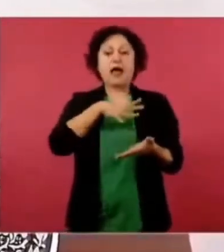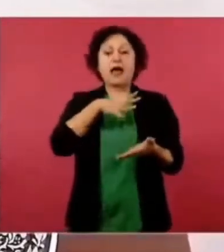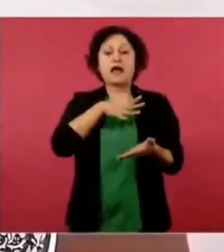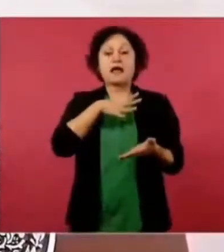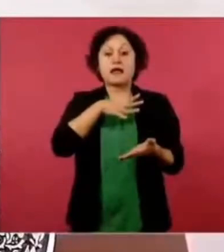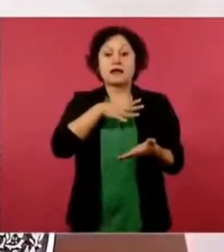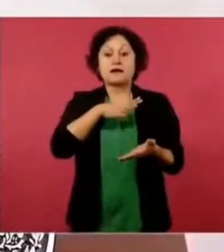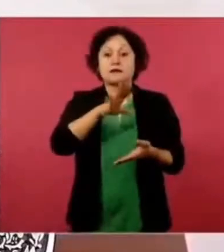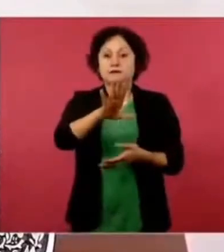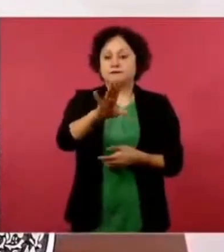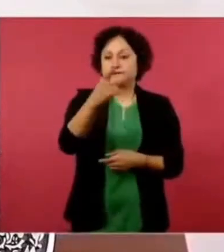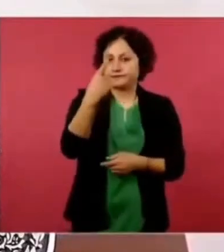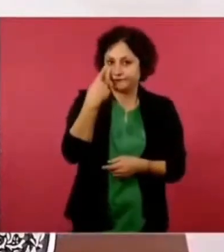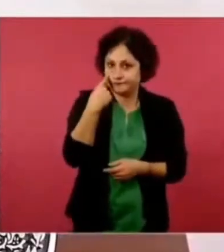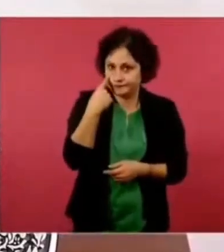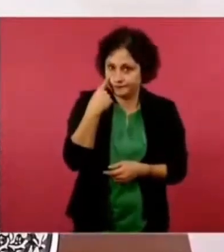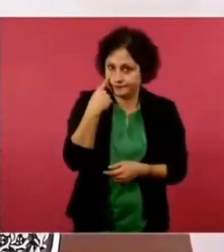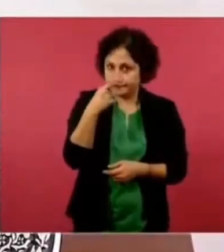importante, que no se nos debe de olvidar,